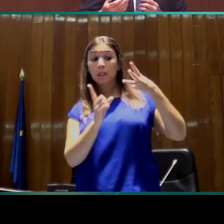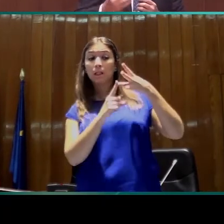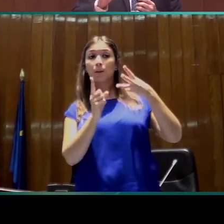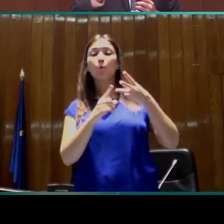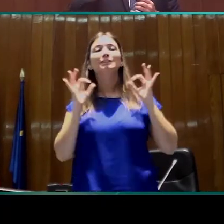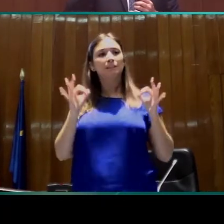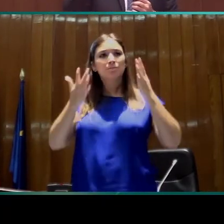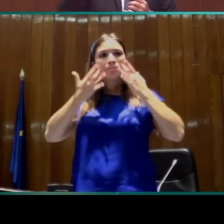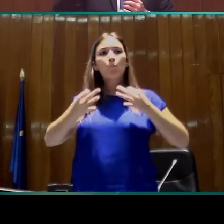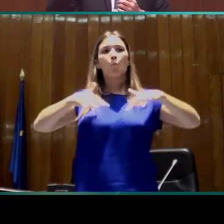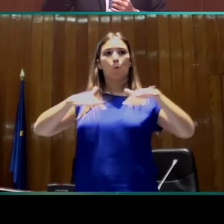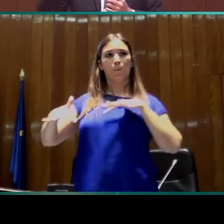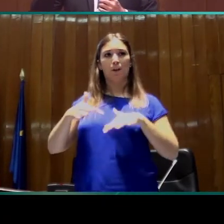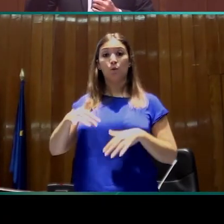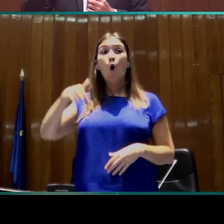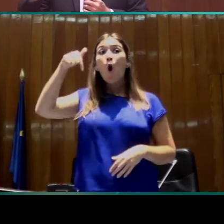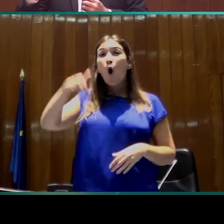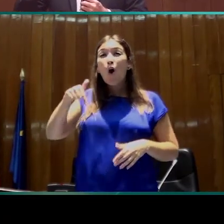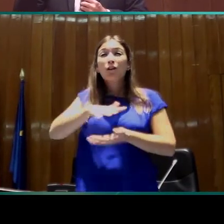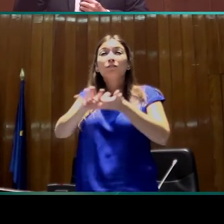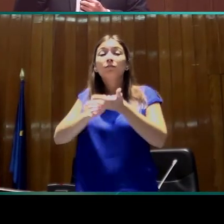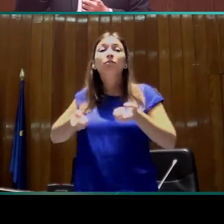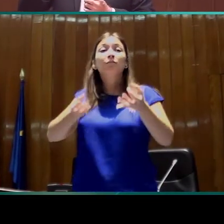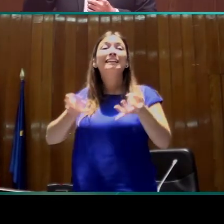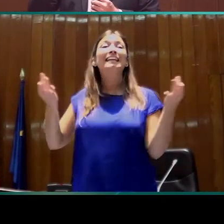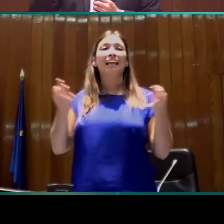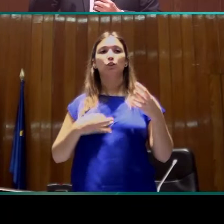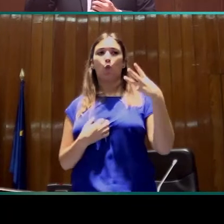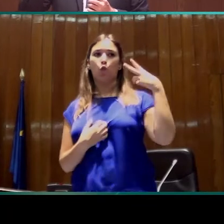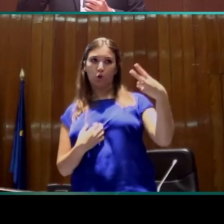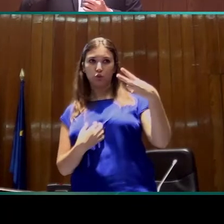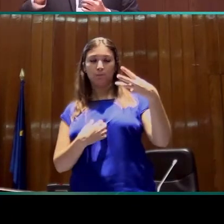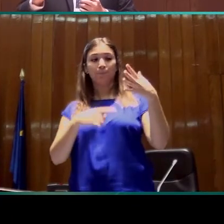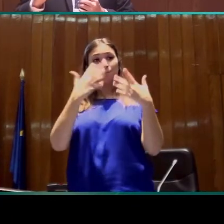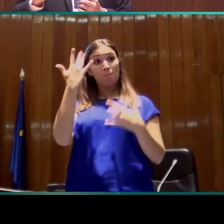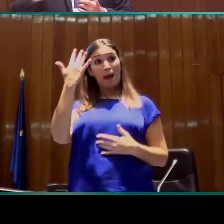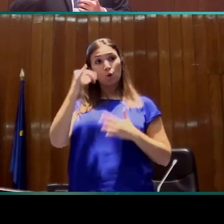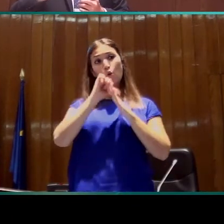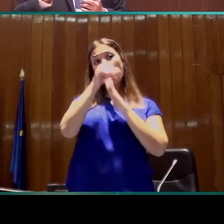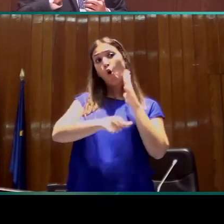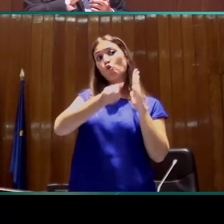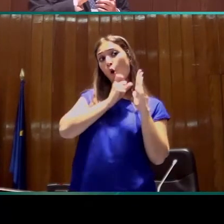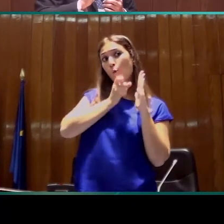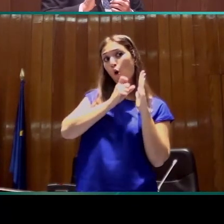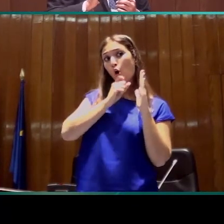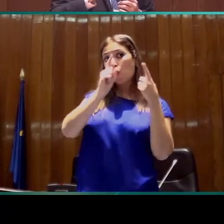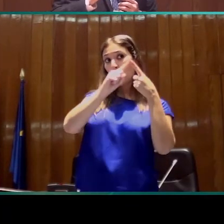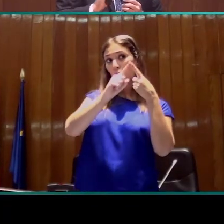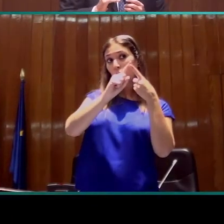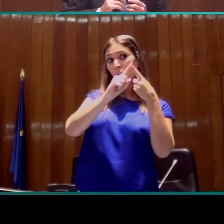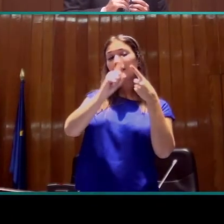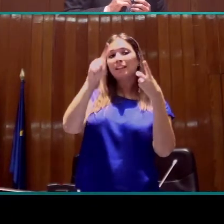el movimiento. Nosotros nos vamos a centrar hoy fundamentalmente en 2, en la configuración de la mano y en